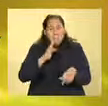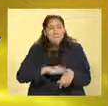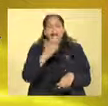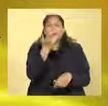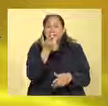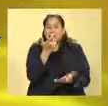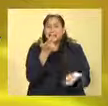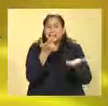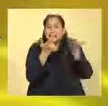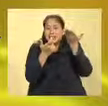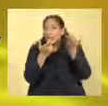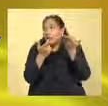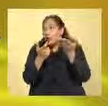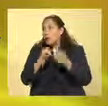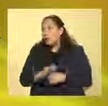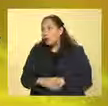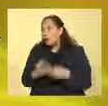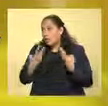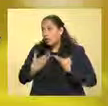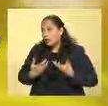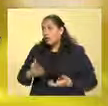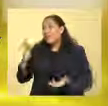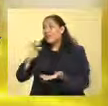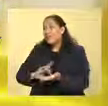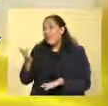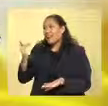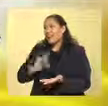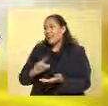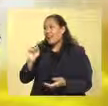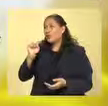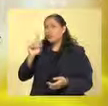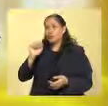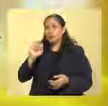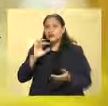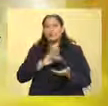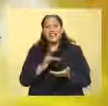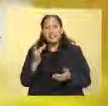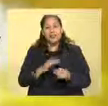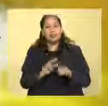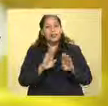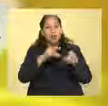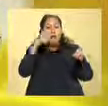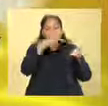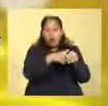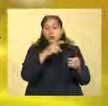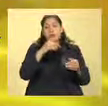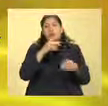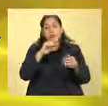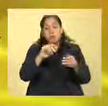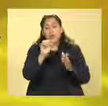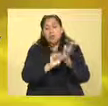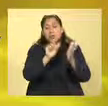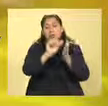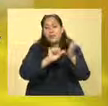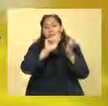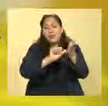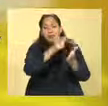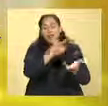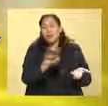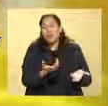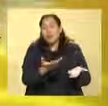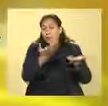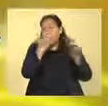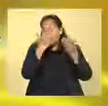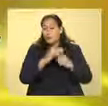cuenta. Gracias por alegrarnos cada vez el fin está... de semana. Oye, sí, muchas gracias. Chicos, también un buen tip sería utilizar los medios de transportes alternos que